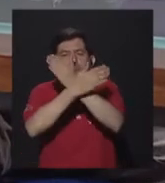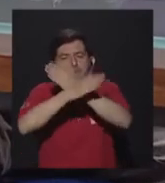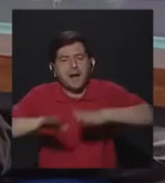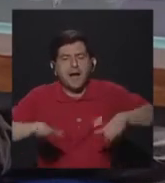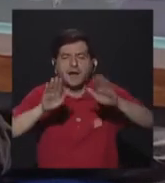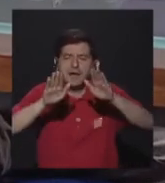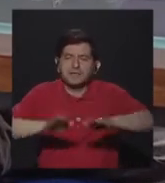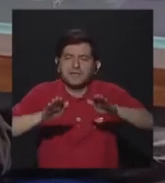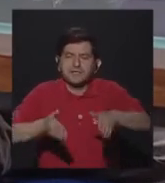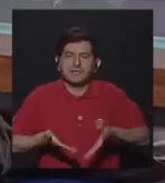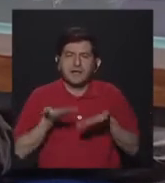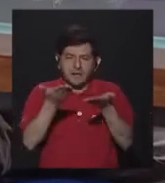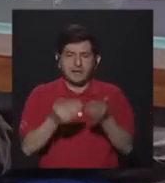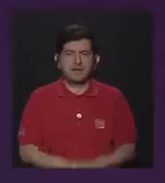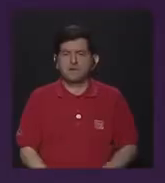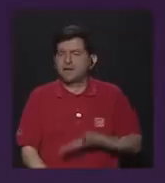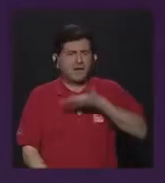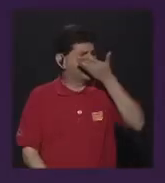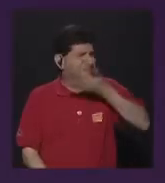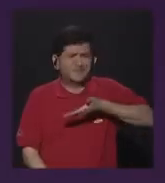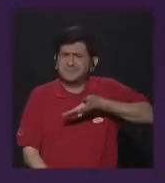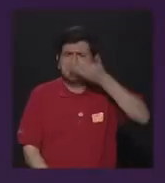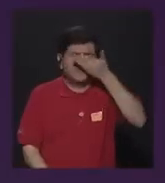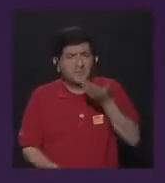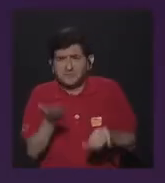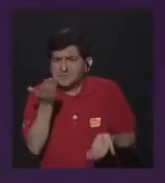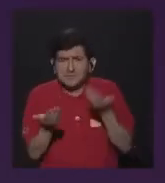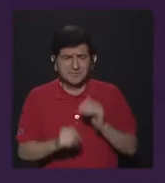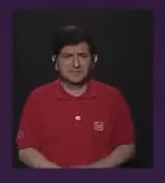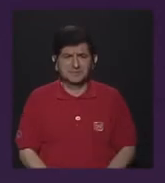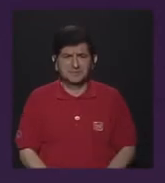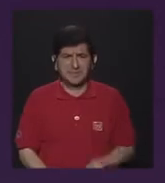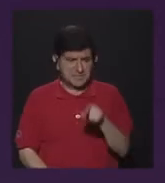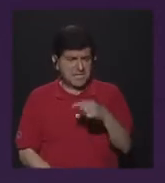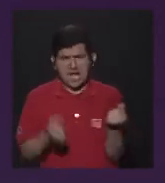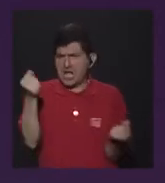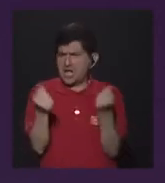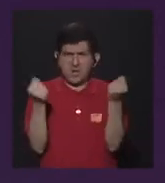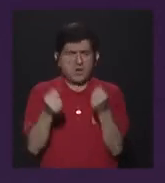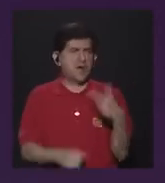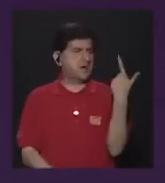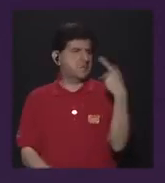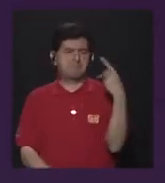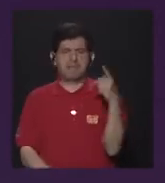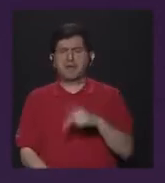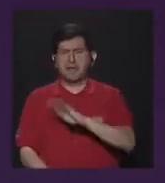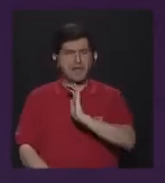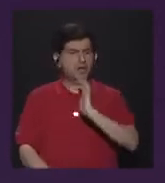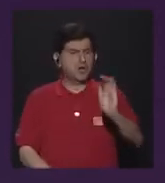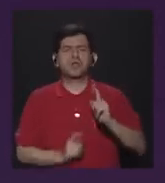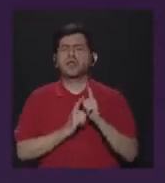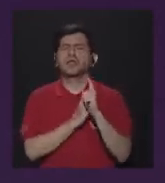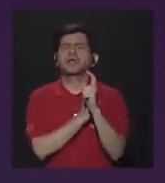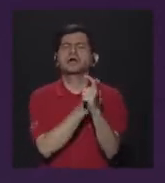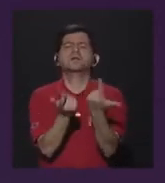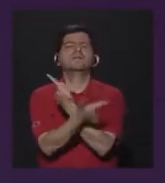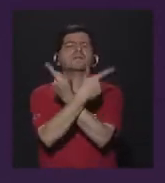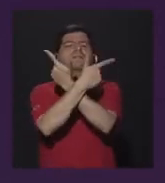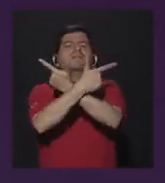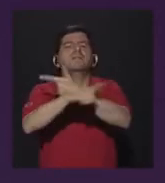tranquilidad un espacio sin humo un espacio donde no hay carros donde no hay peligro donde los chiquitos pueden correr libremente